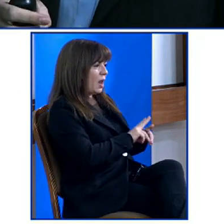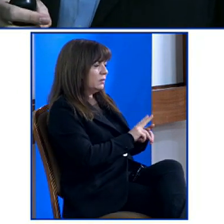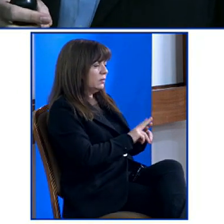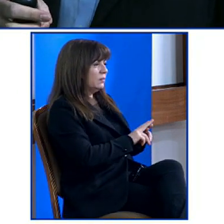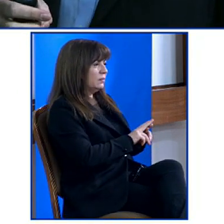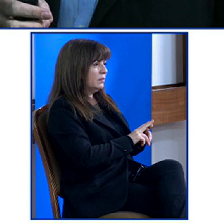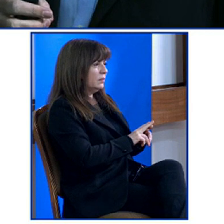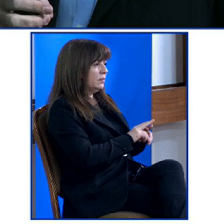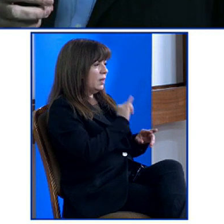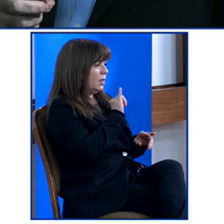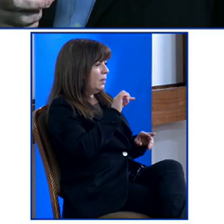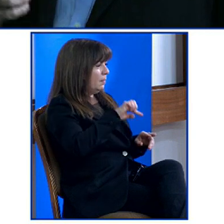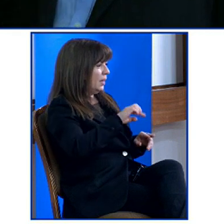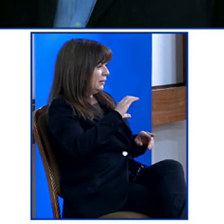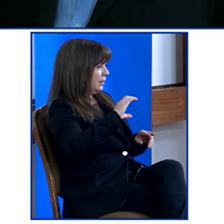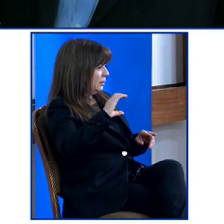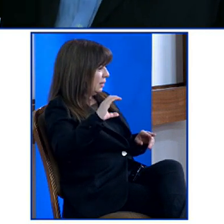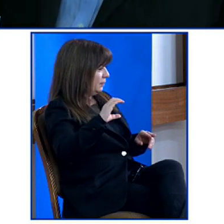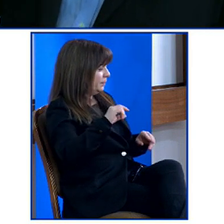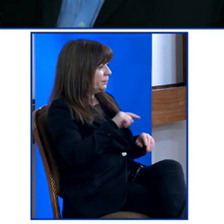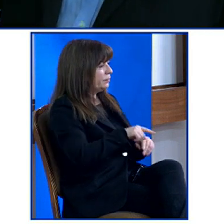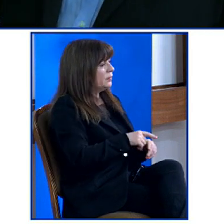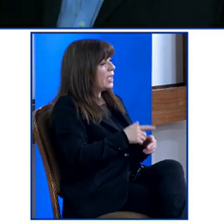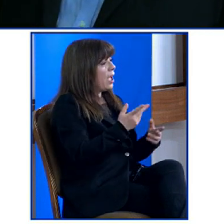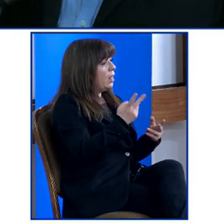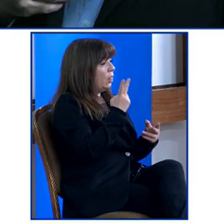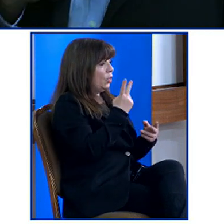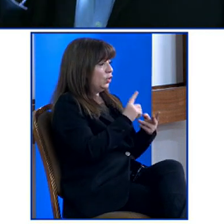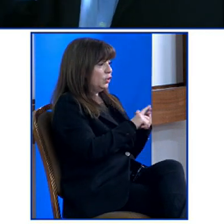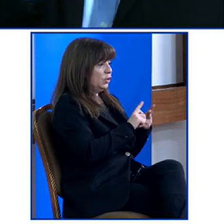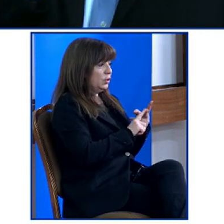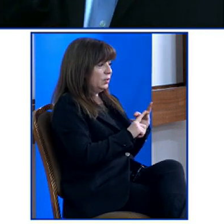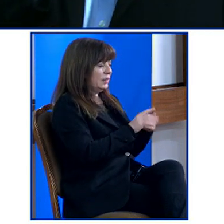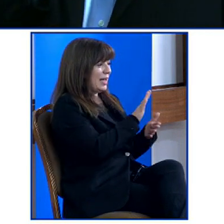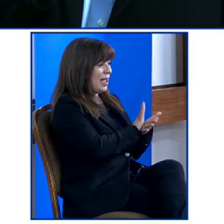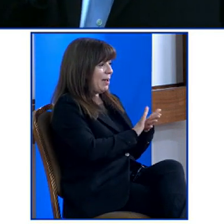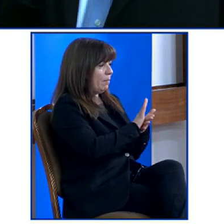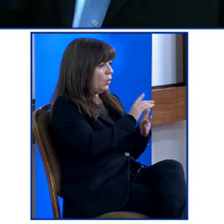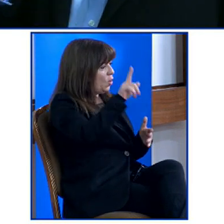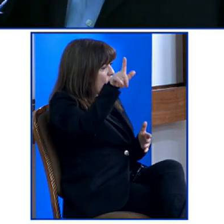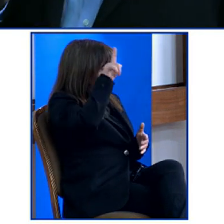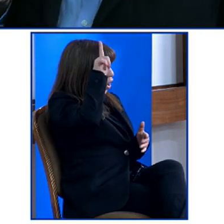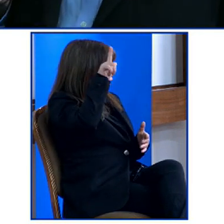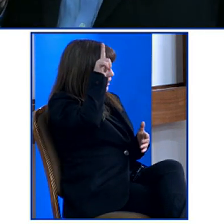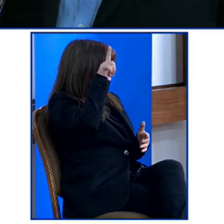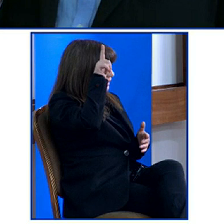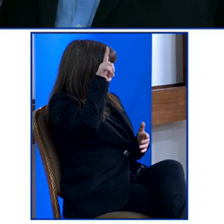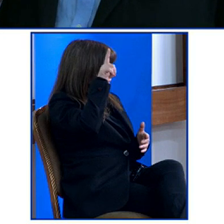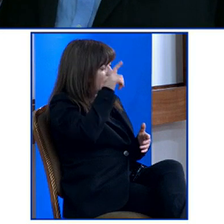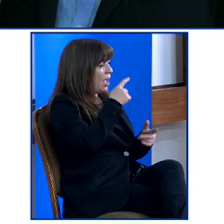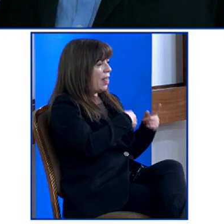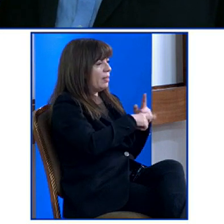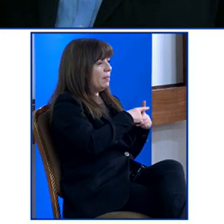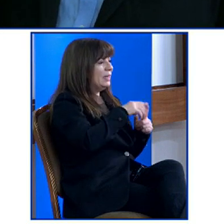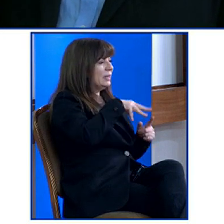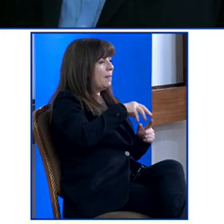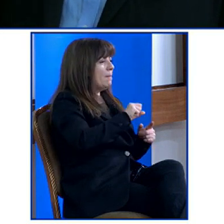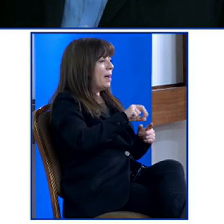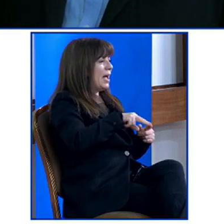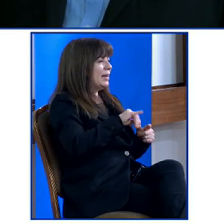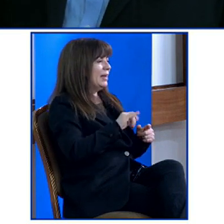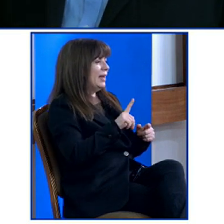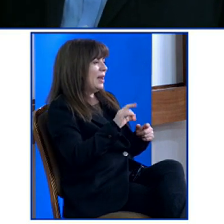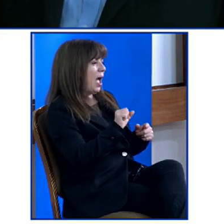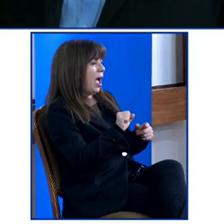el IPCC. Y aquí hay 2 ejemplos, el ejemplo de Londres y el de Manila, y lo que se ve